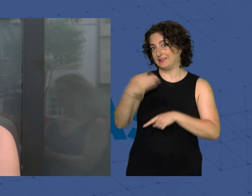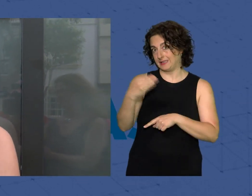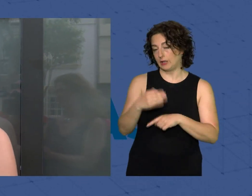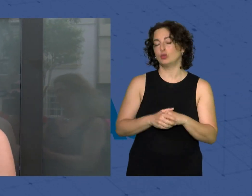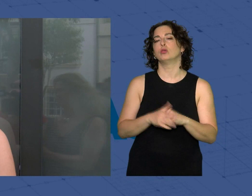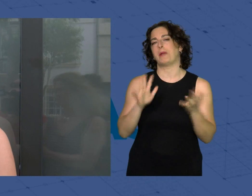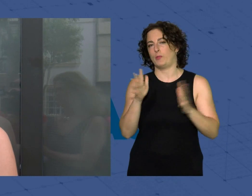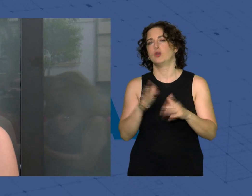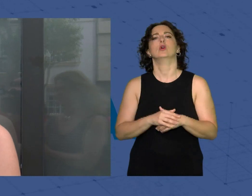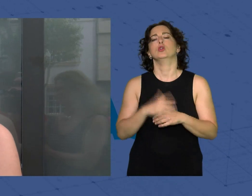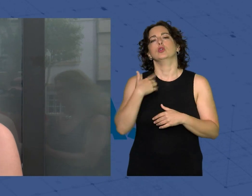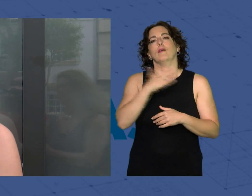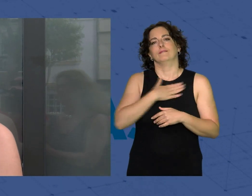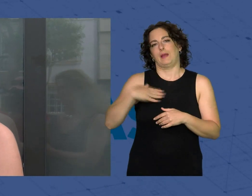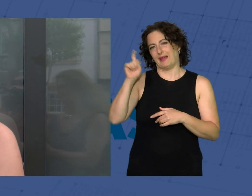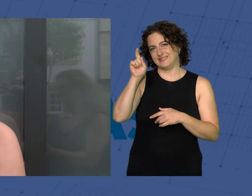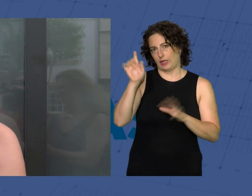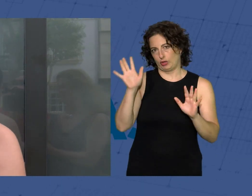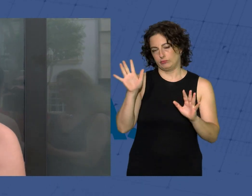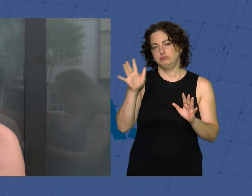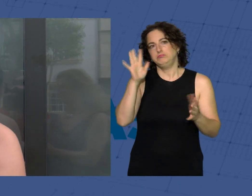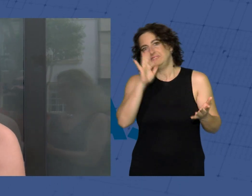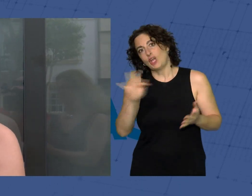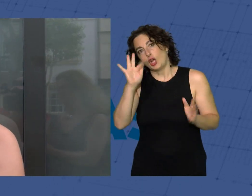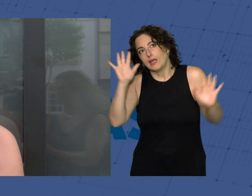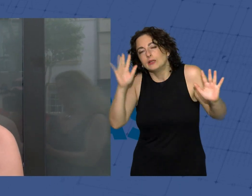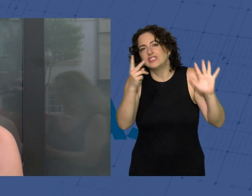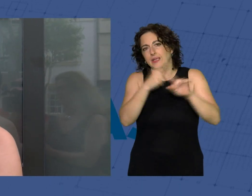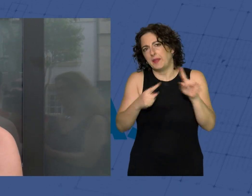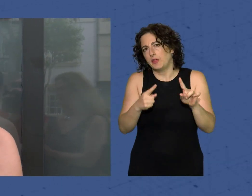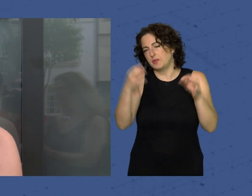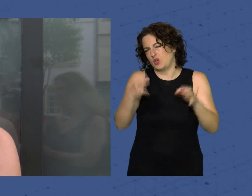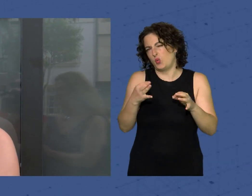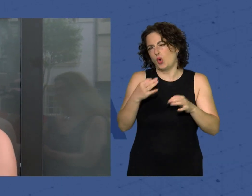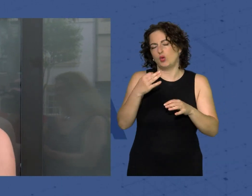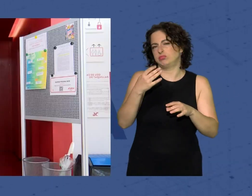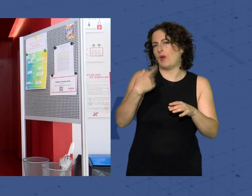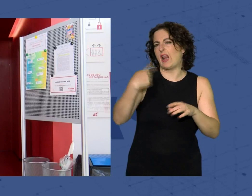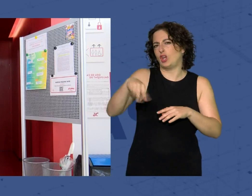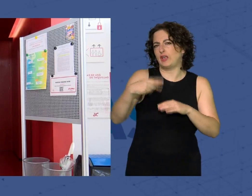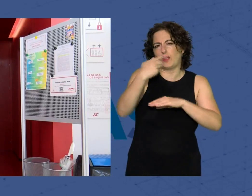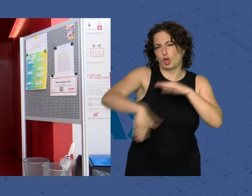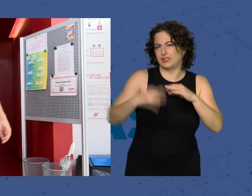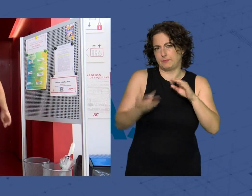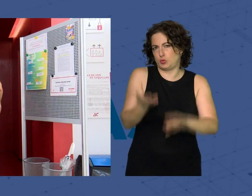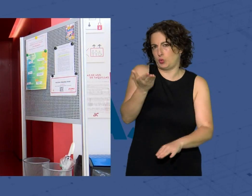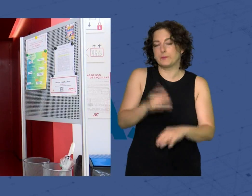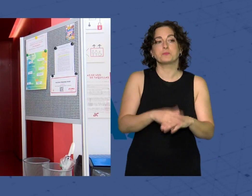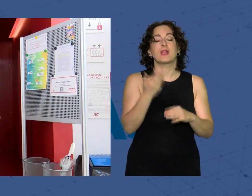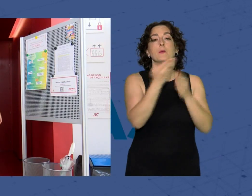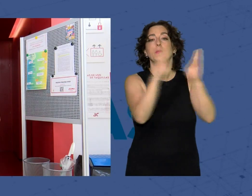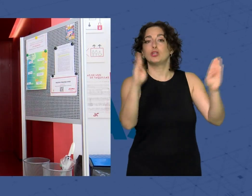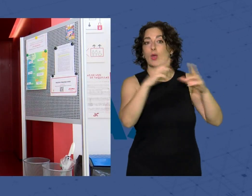y aspiro a magisterio, que teóricamente está en un 7,5 pero luego con las notas de corte siempre sube. Tanto la Biblioteca de la